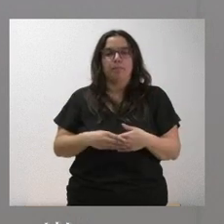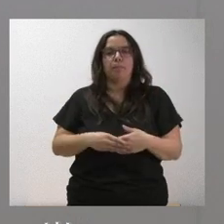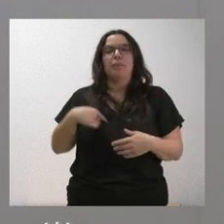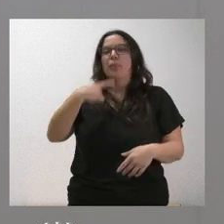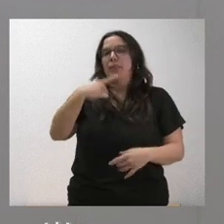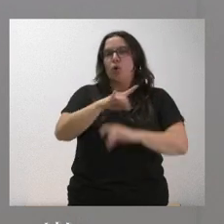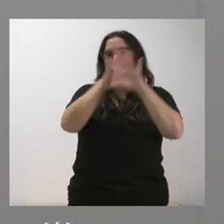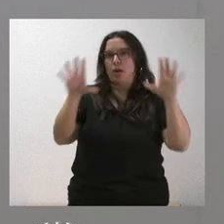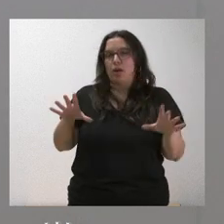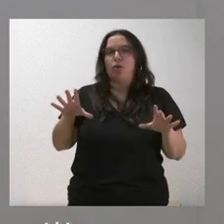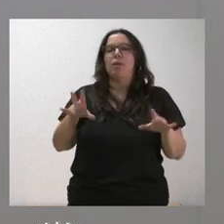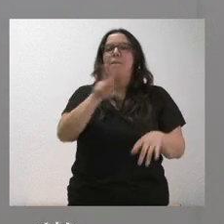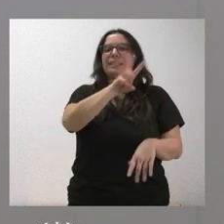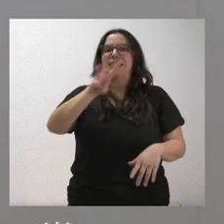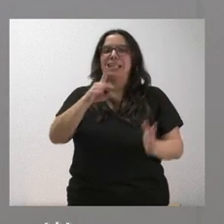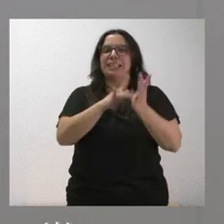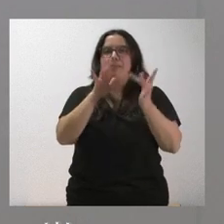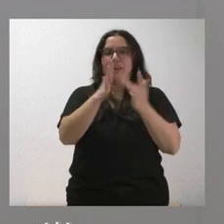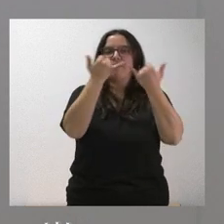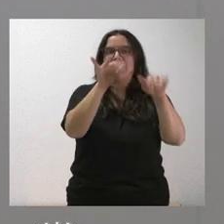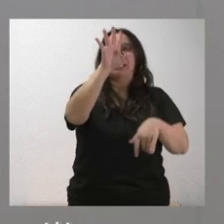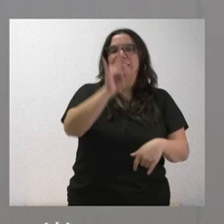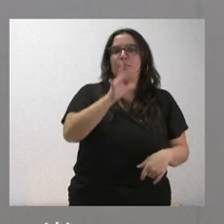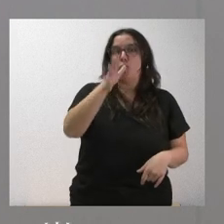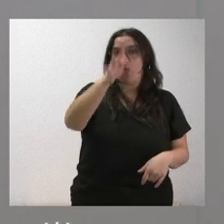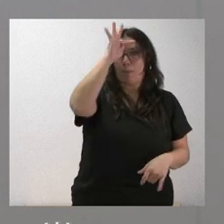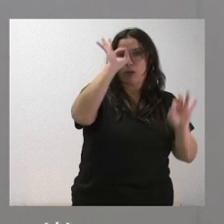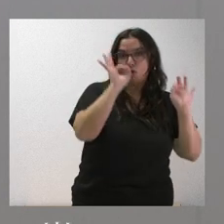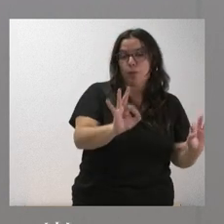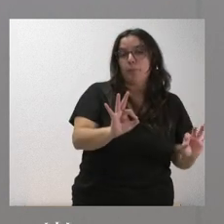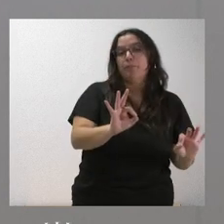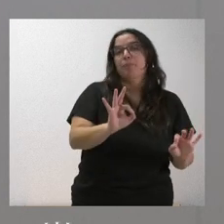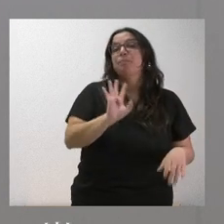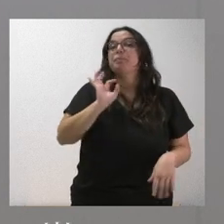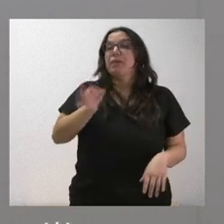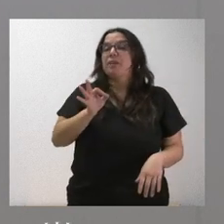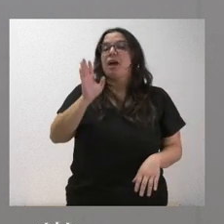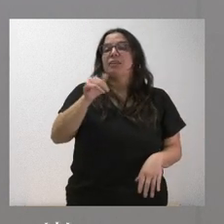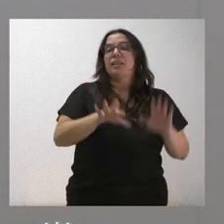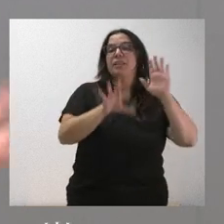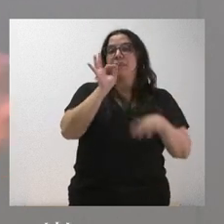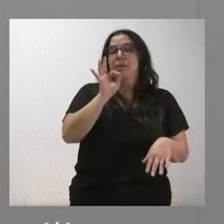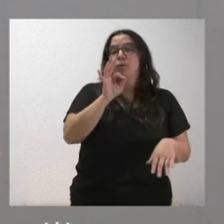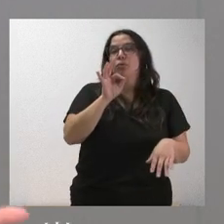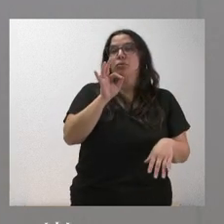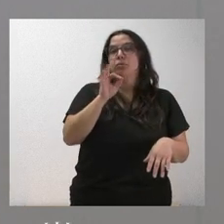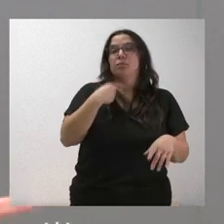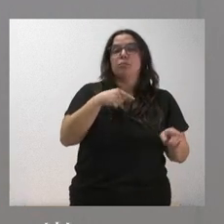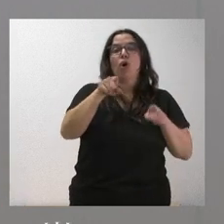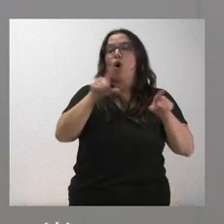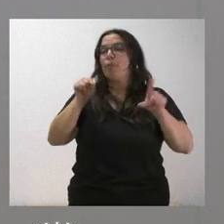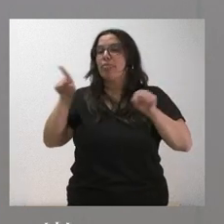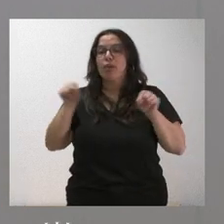estos aspectos que el 23 de abril Sí fue fiesta porque fue domingo y que es verdad que decidimos que en virtud de las alternativas que